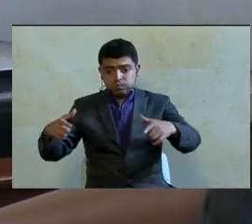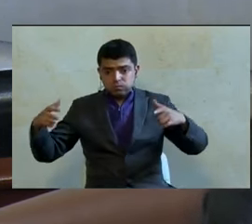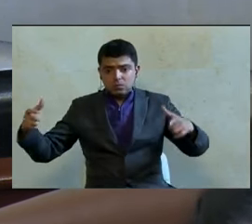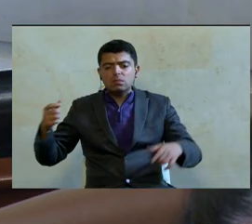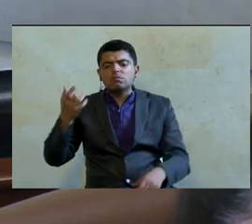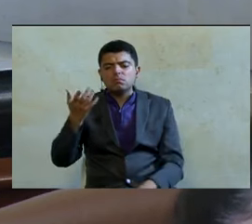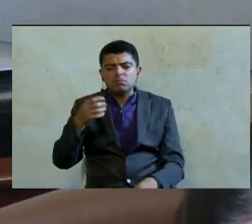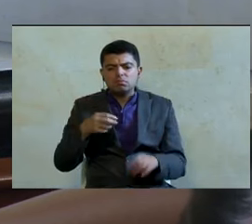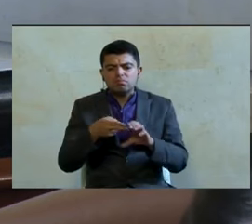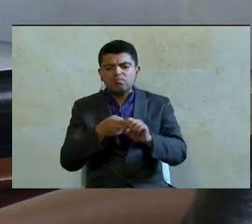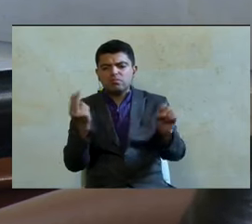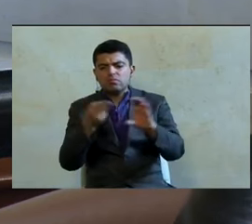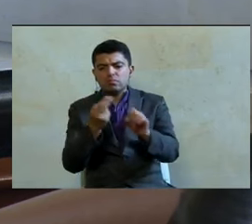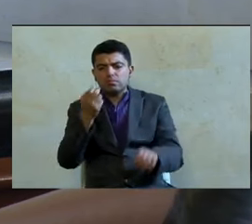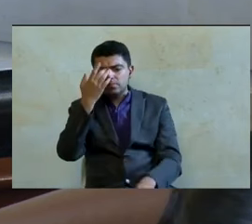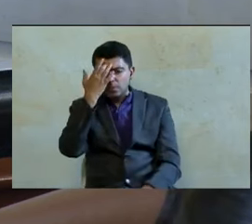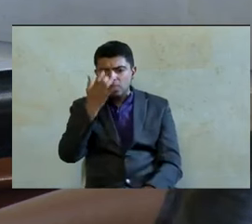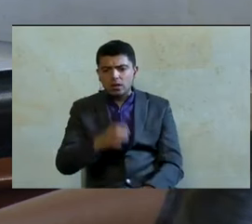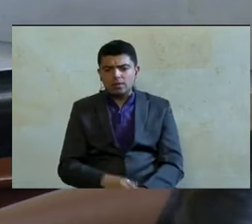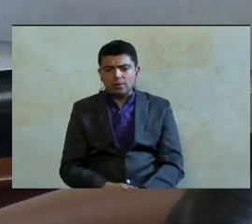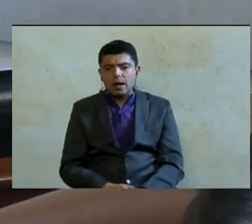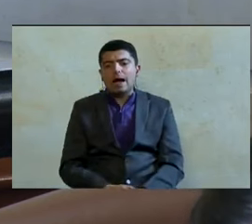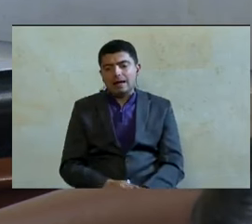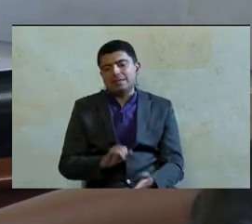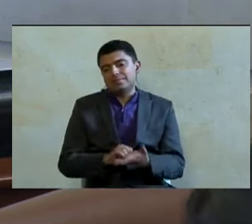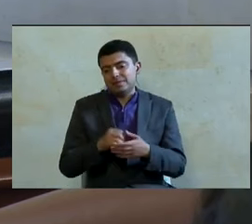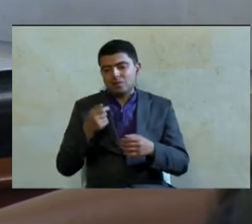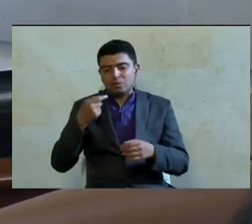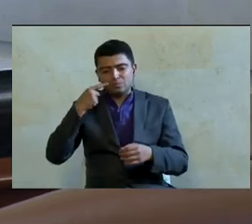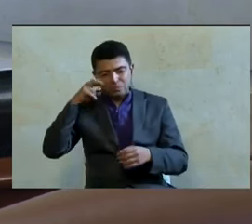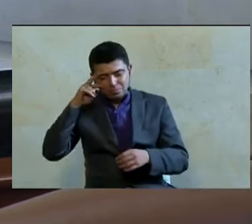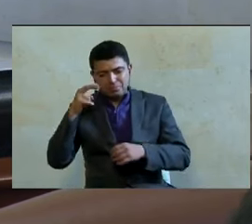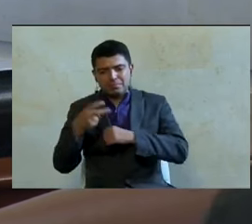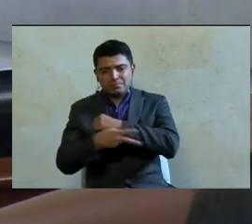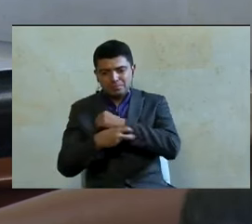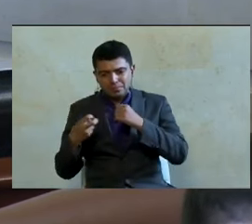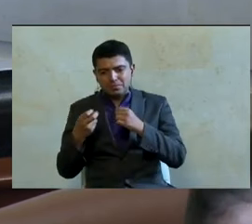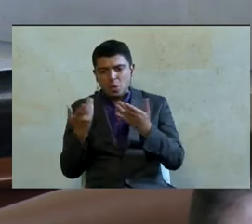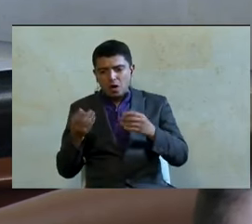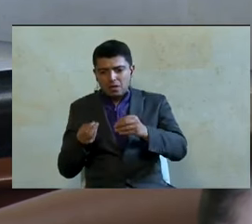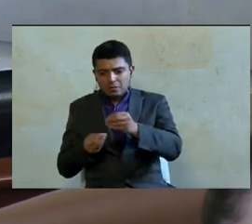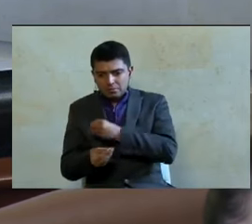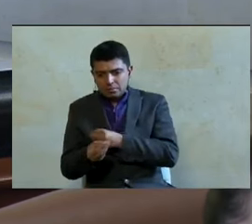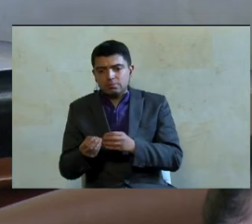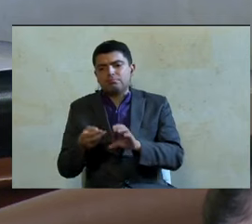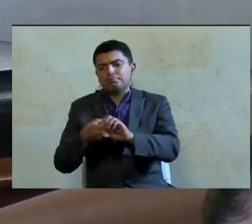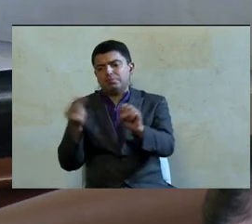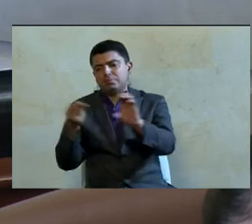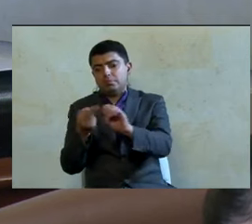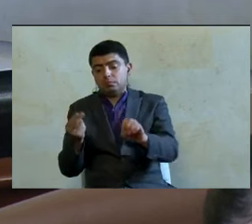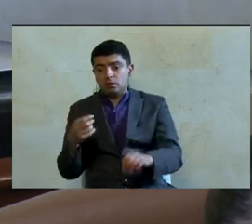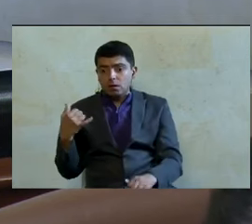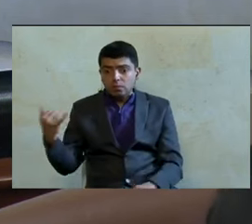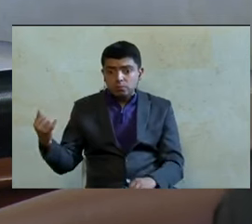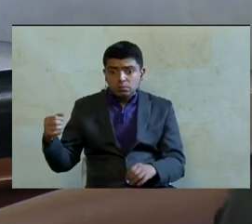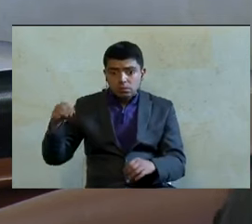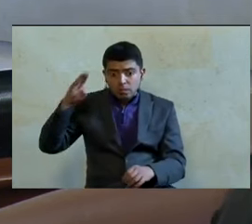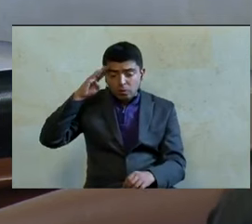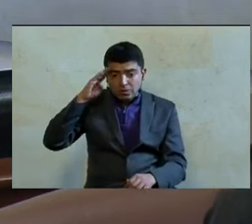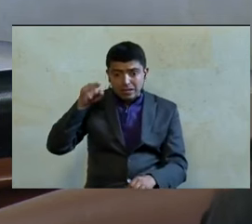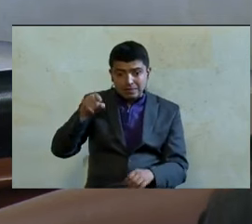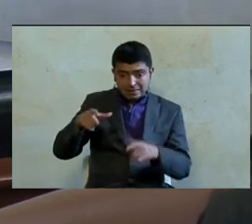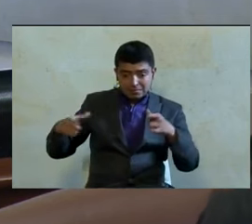actos claros de corrupción y a esos policías no les puede llegar ese